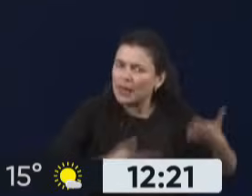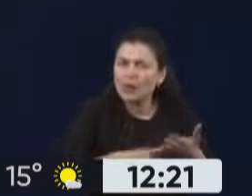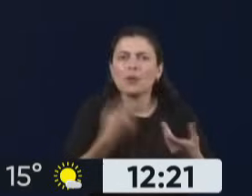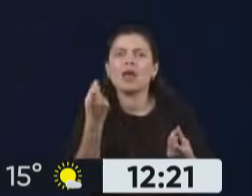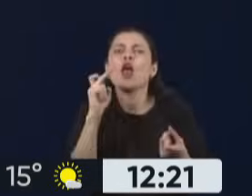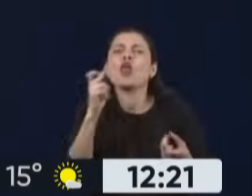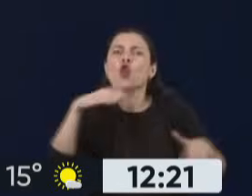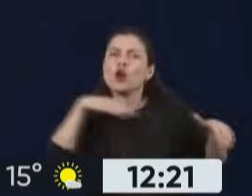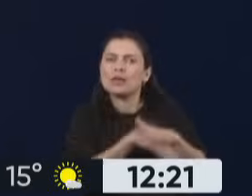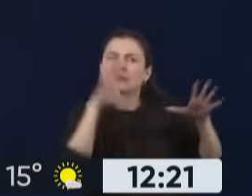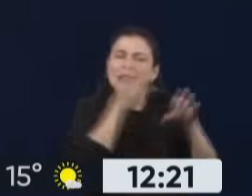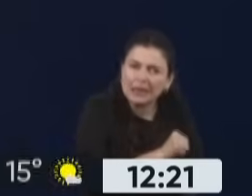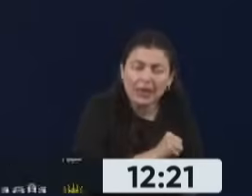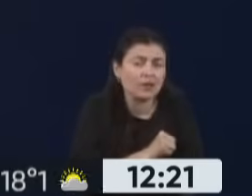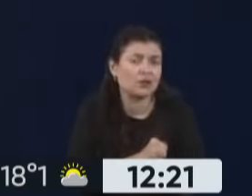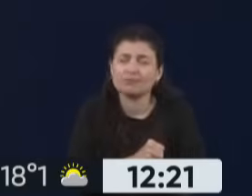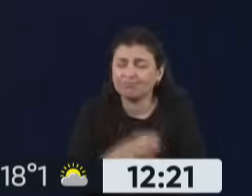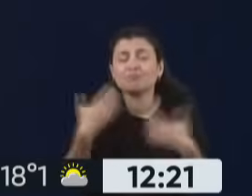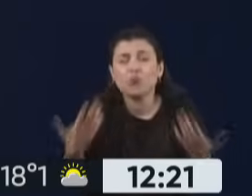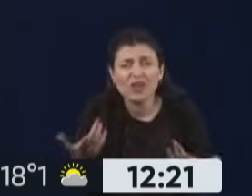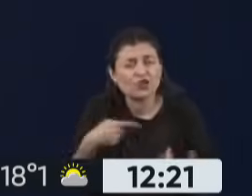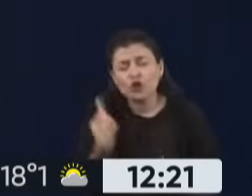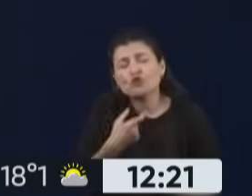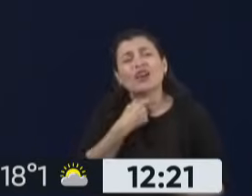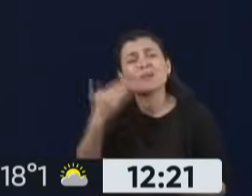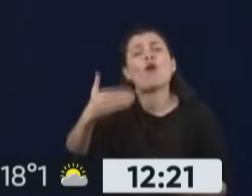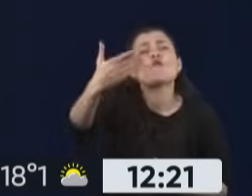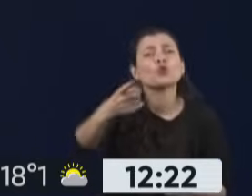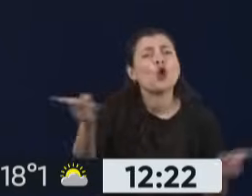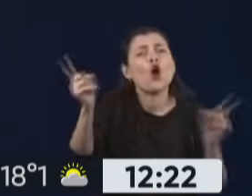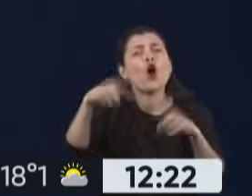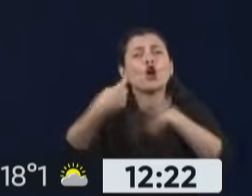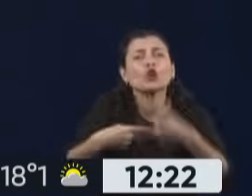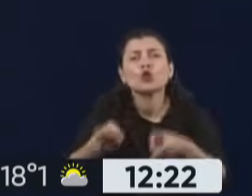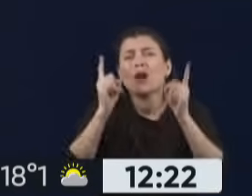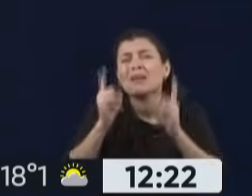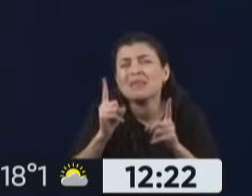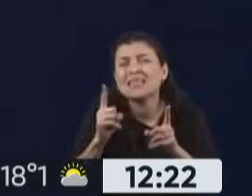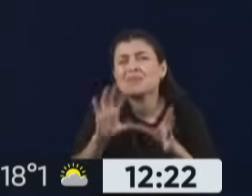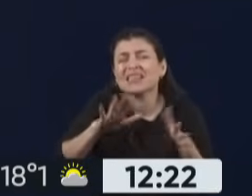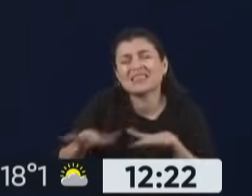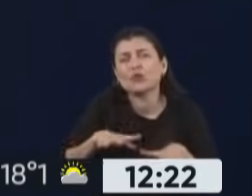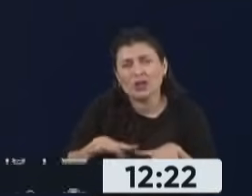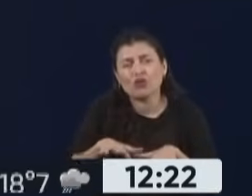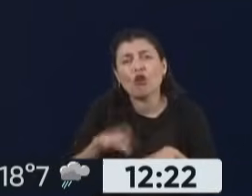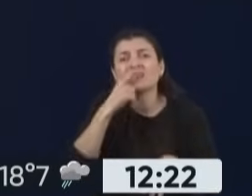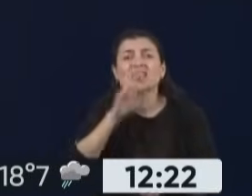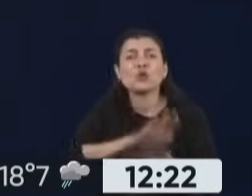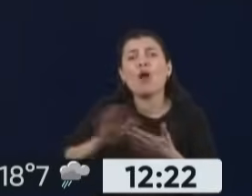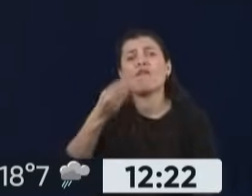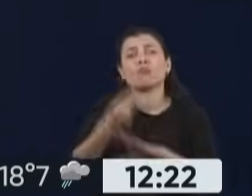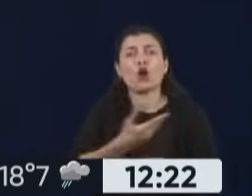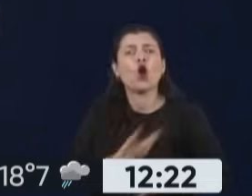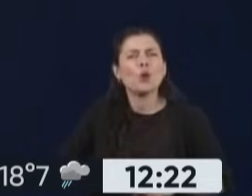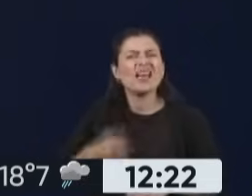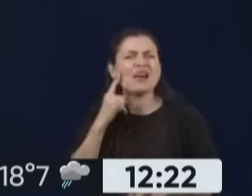estar mandando, justamente para blindar a los ciudadanos contra eventuales futuras administraciones que